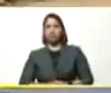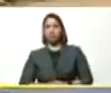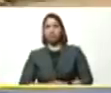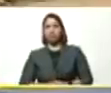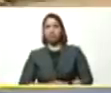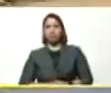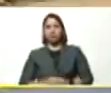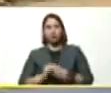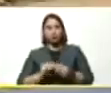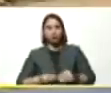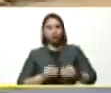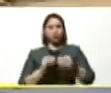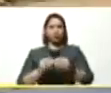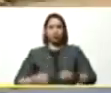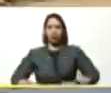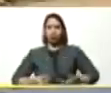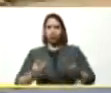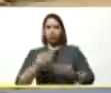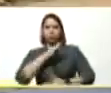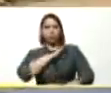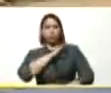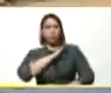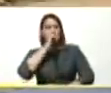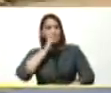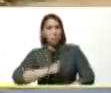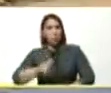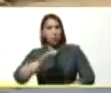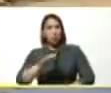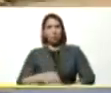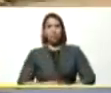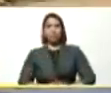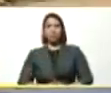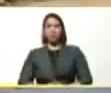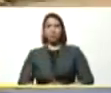rescatada y entregada en propiedad al pueblo.